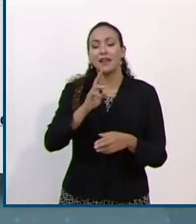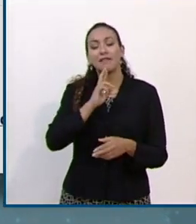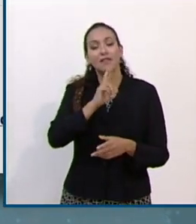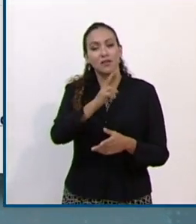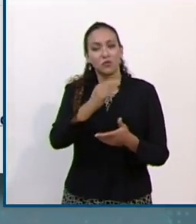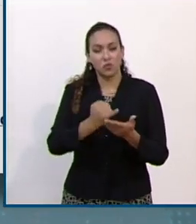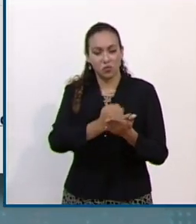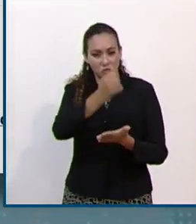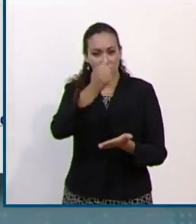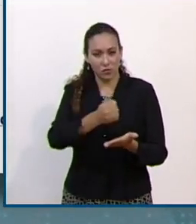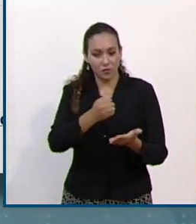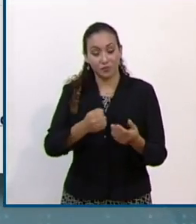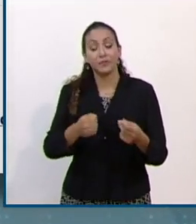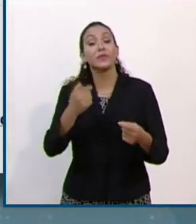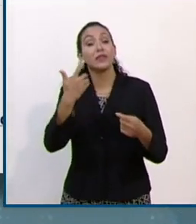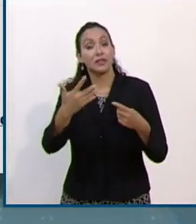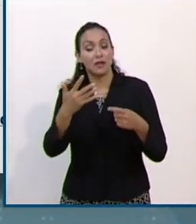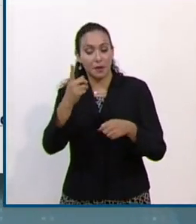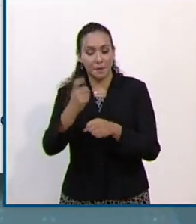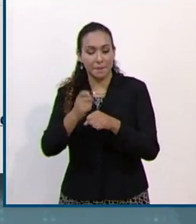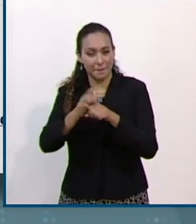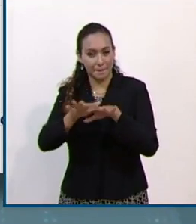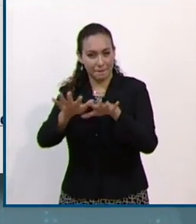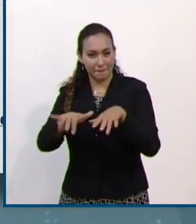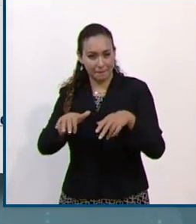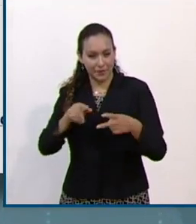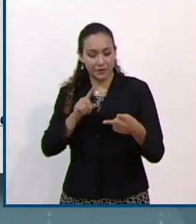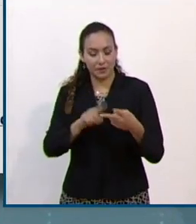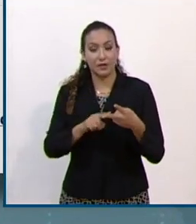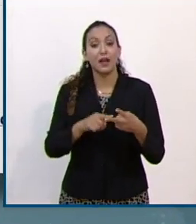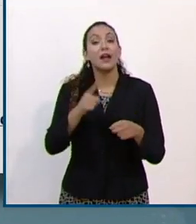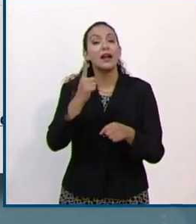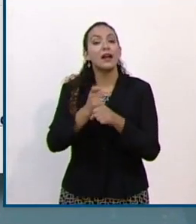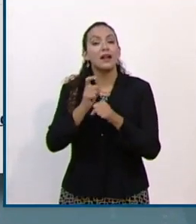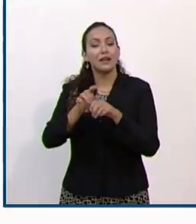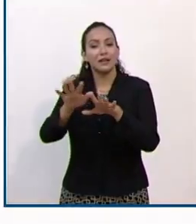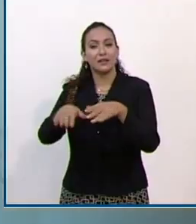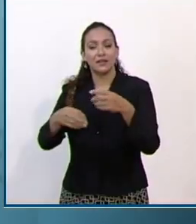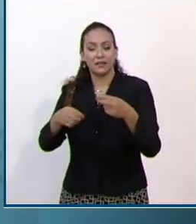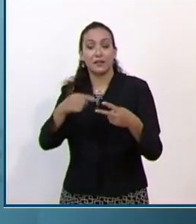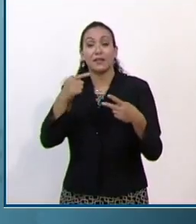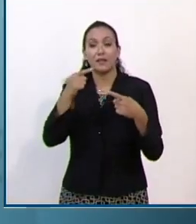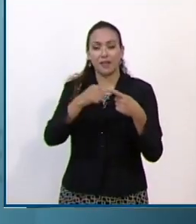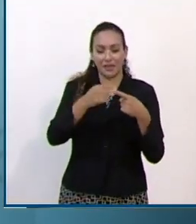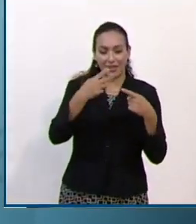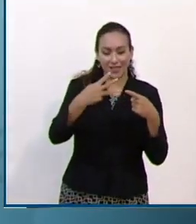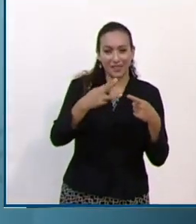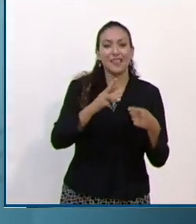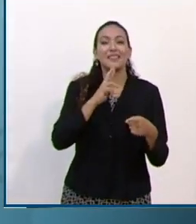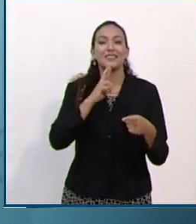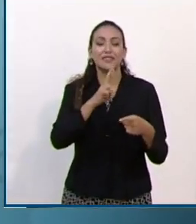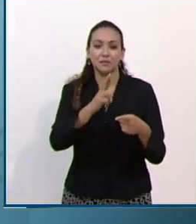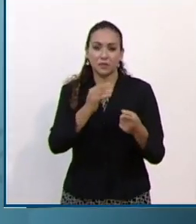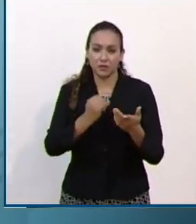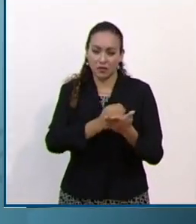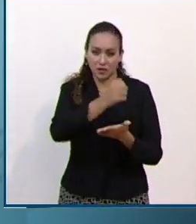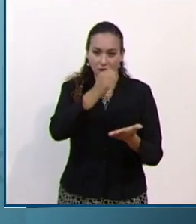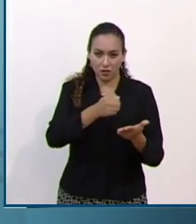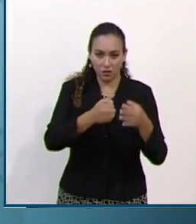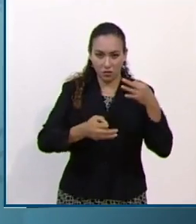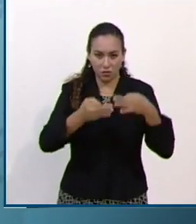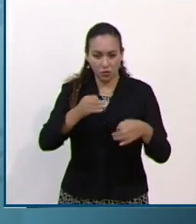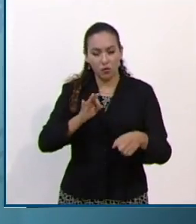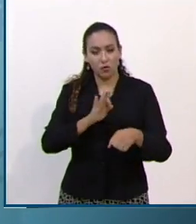cuales 5 son de la primera sala de la Corte. En el caso de la primera sala, 3 jurisprudencias tienen como rubro excepción al